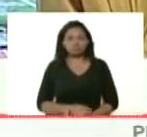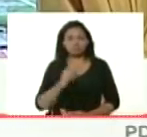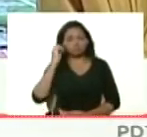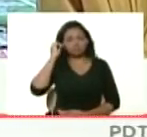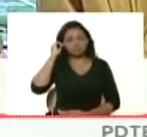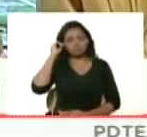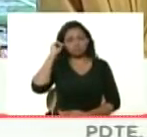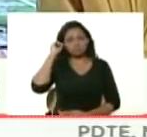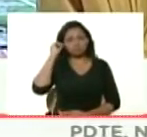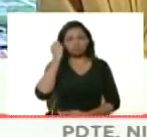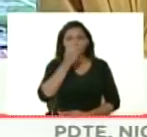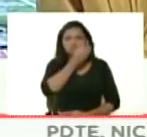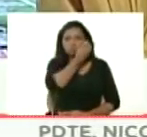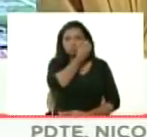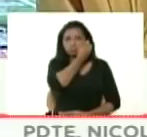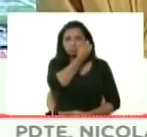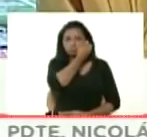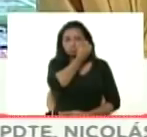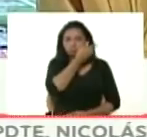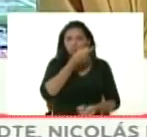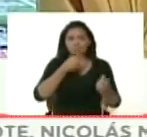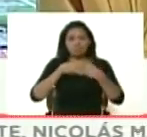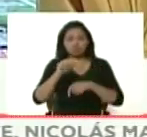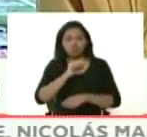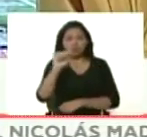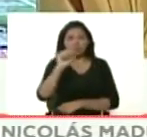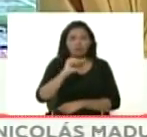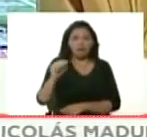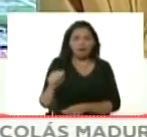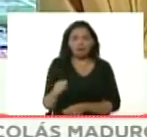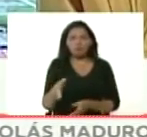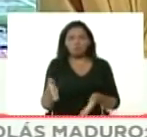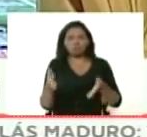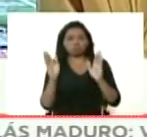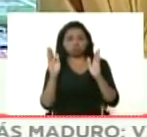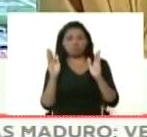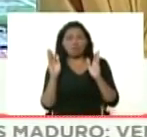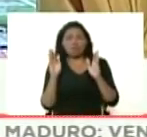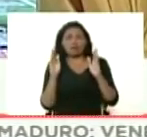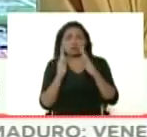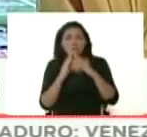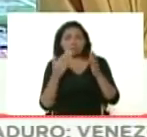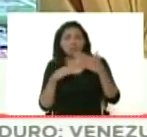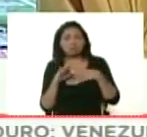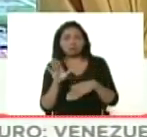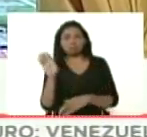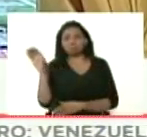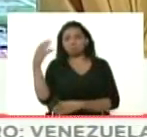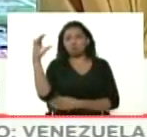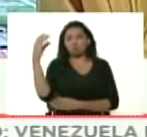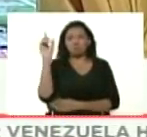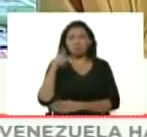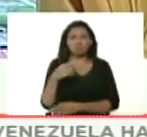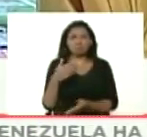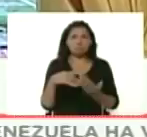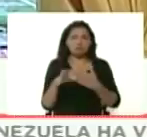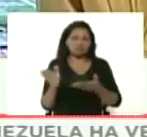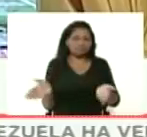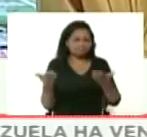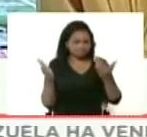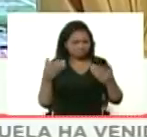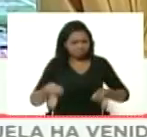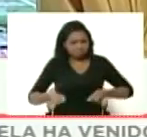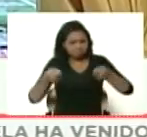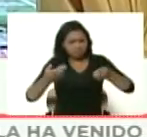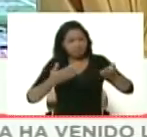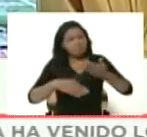Y un día vendió una moto, vendió el carro que tenía, vendió el apartamento y se fue para Colombia. Vaya, agarre su maleta, váyase